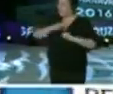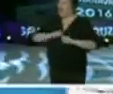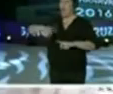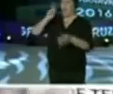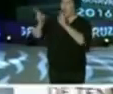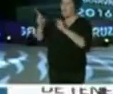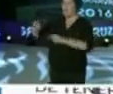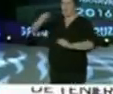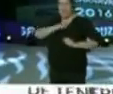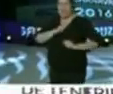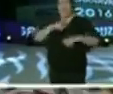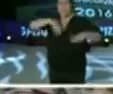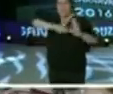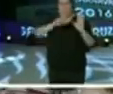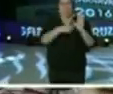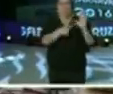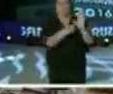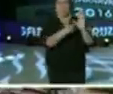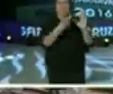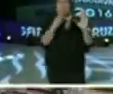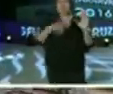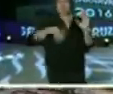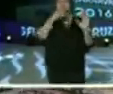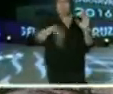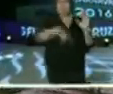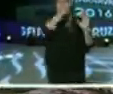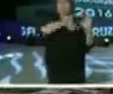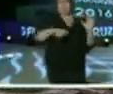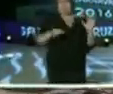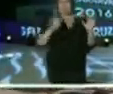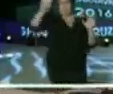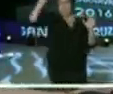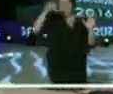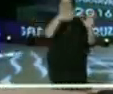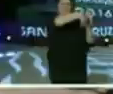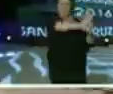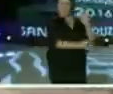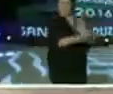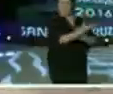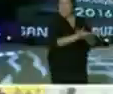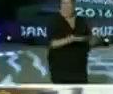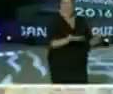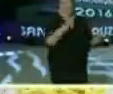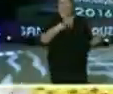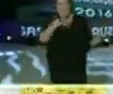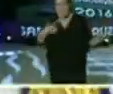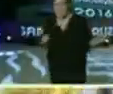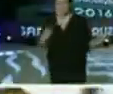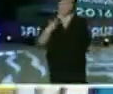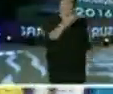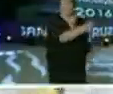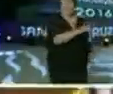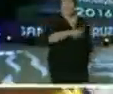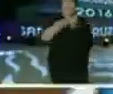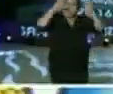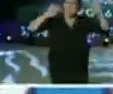amenazan. Pero una ley dictada por unos fachas jamás. Mi boca va a tapar de guardia o policía